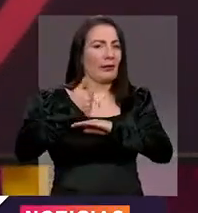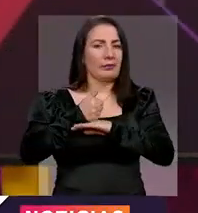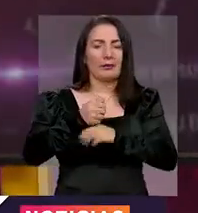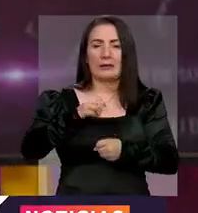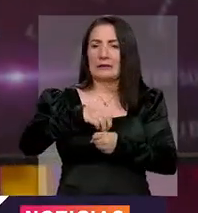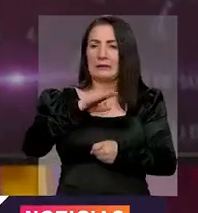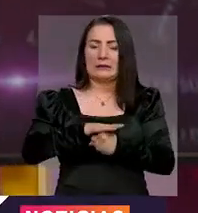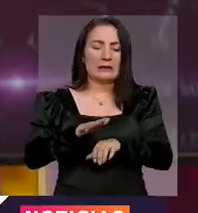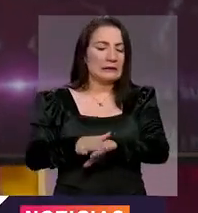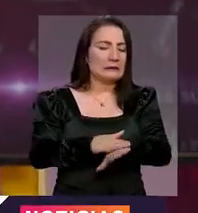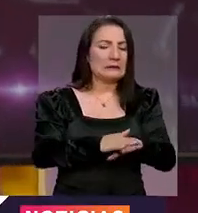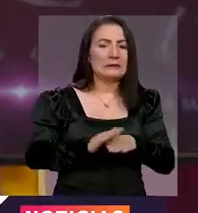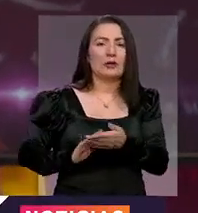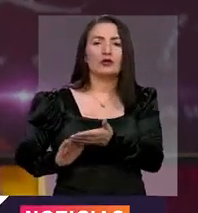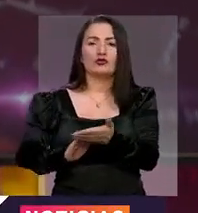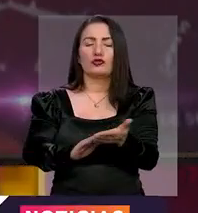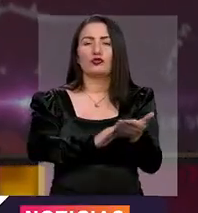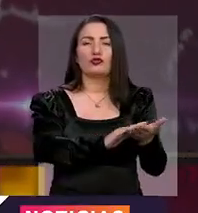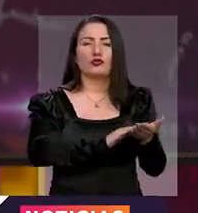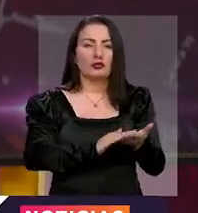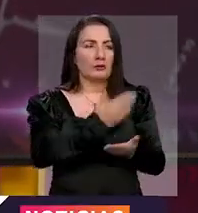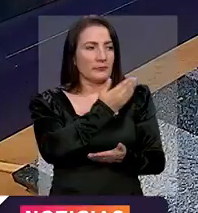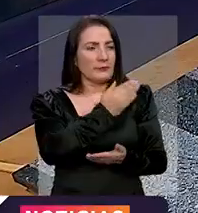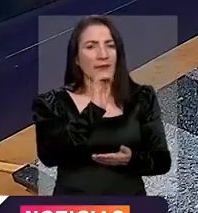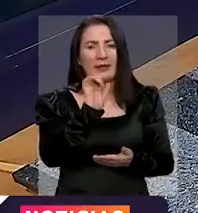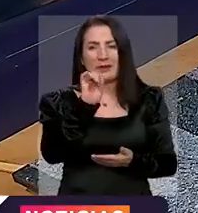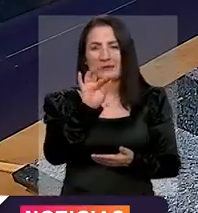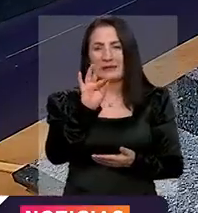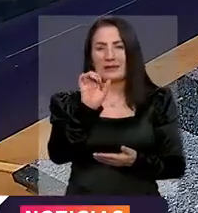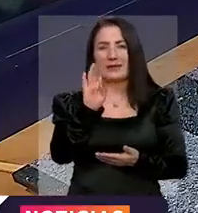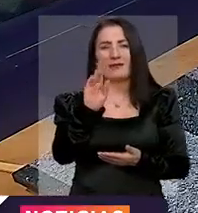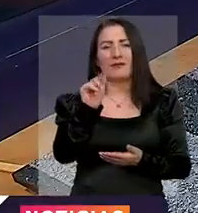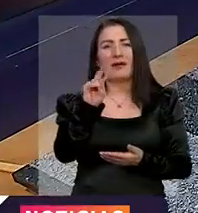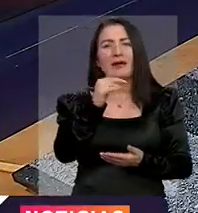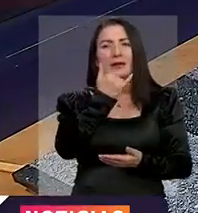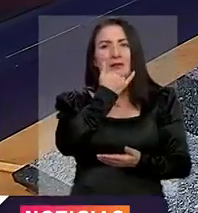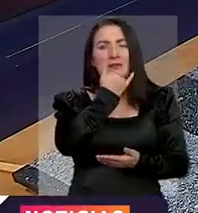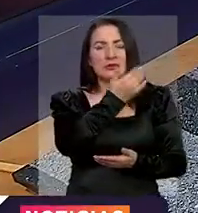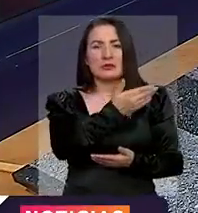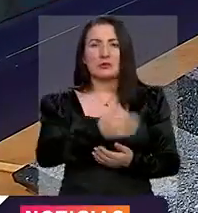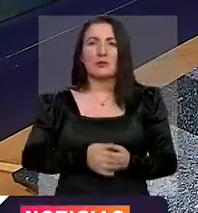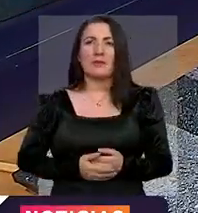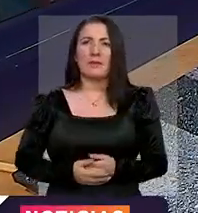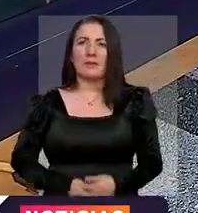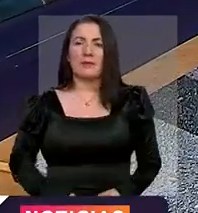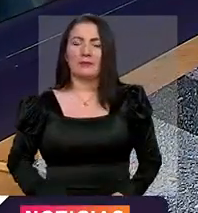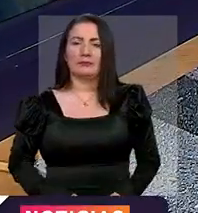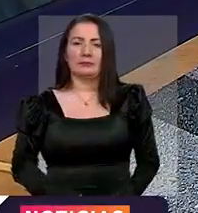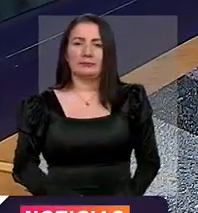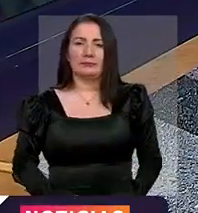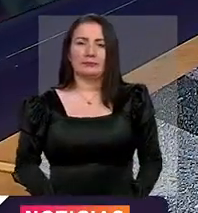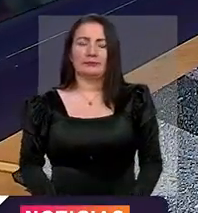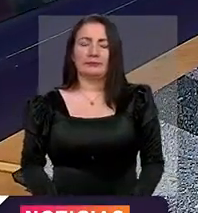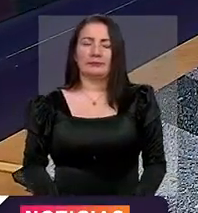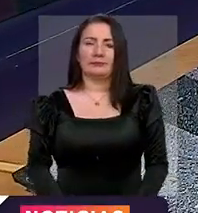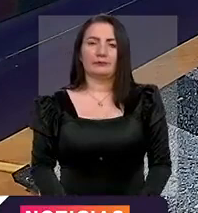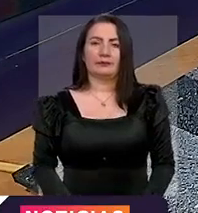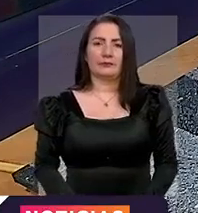para entregar soluciones inmediatas. Esteban Bejarano, buenas tardes. ¿Y qué pasa en el sector? Adelante.